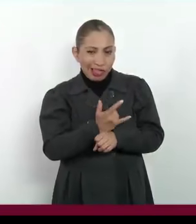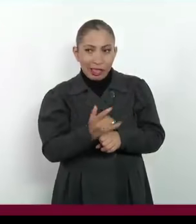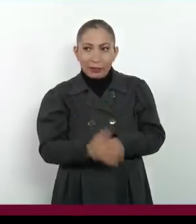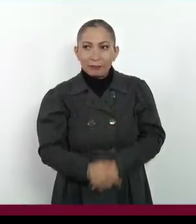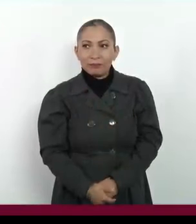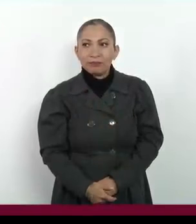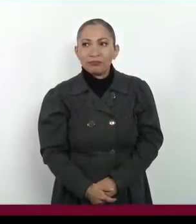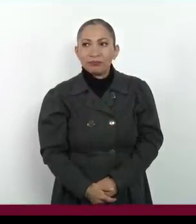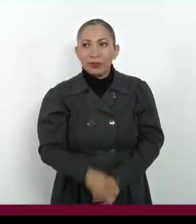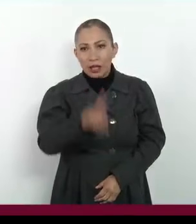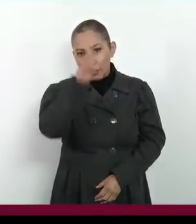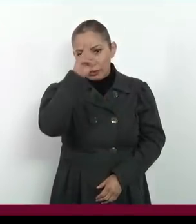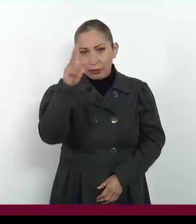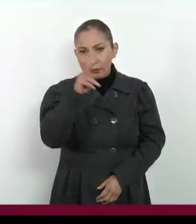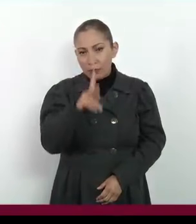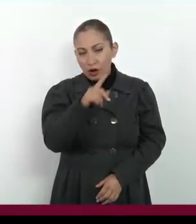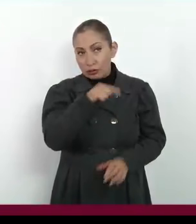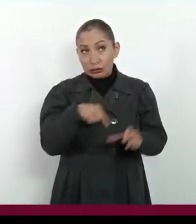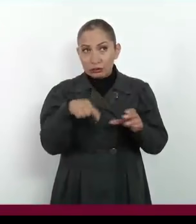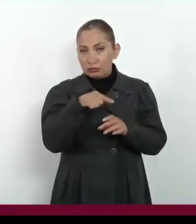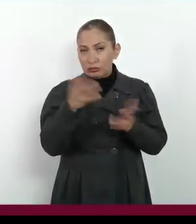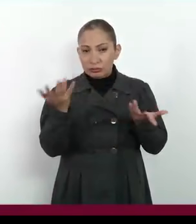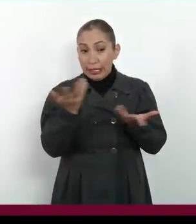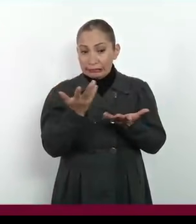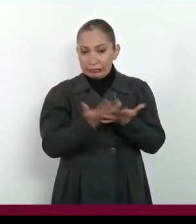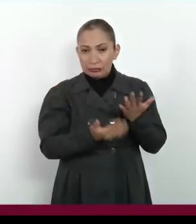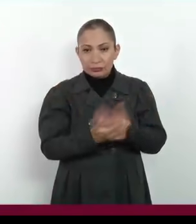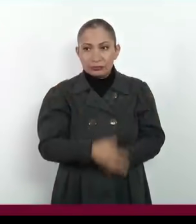quizás ese fue el peor círculo que he hecho en mi vida.